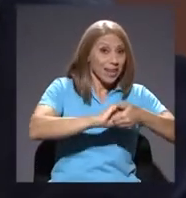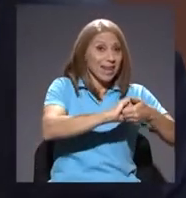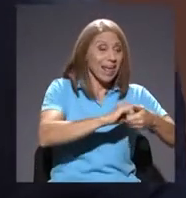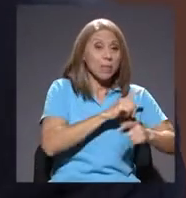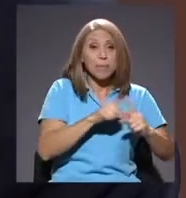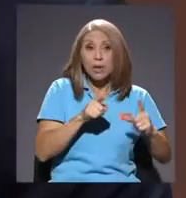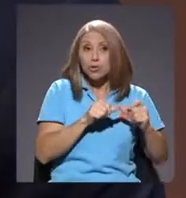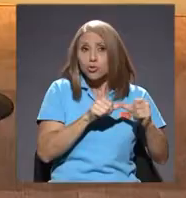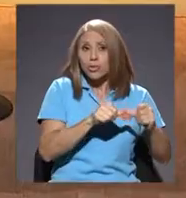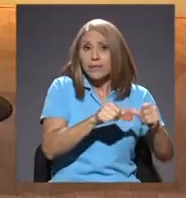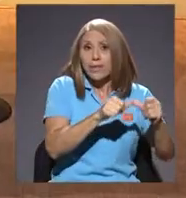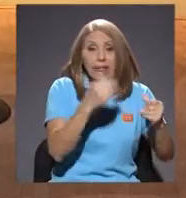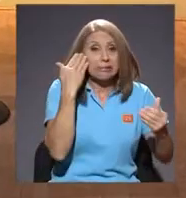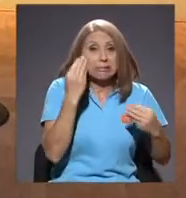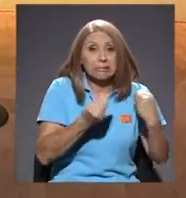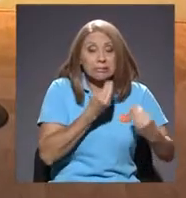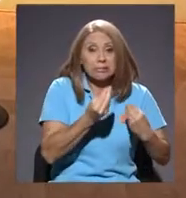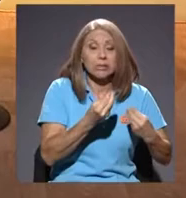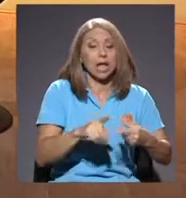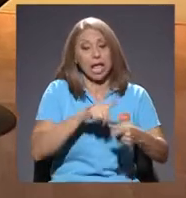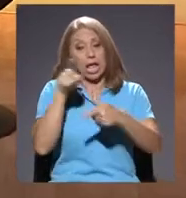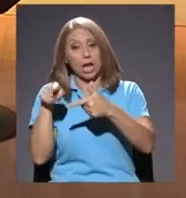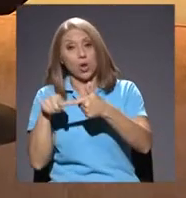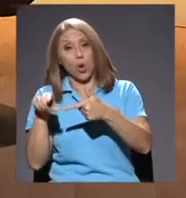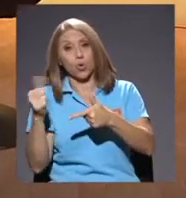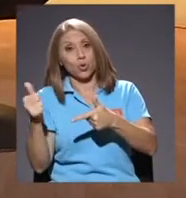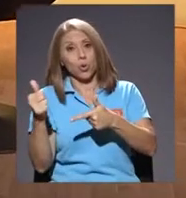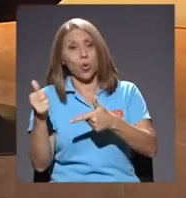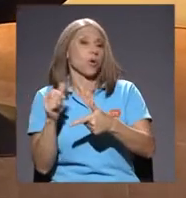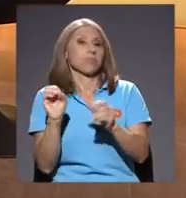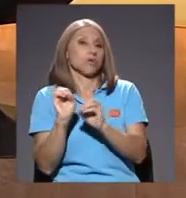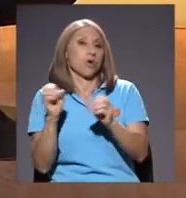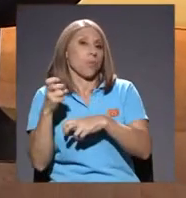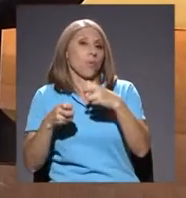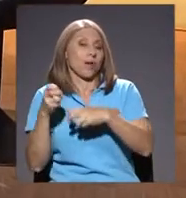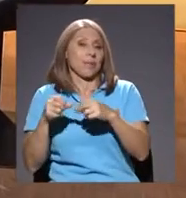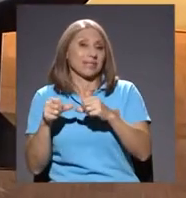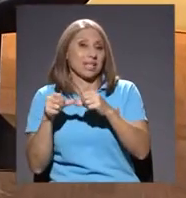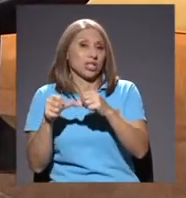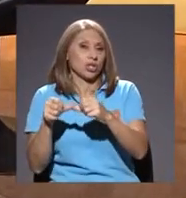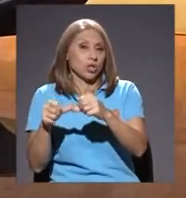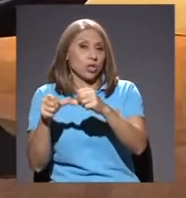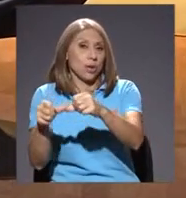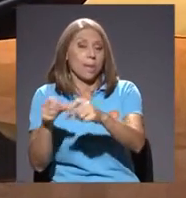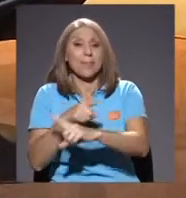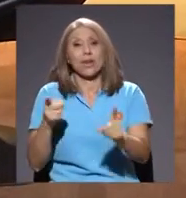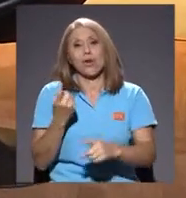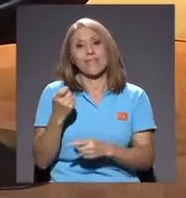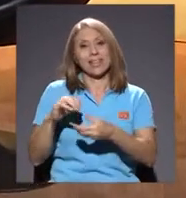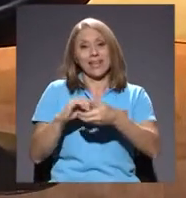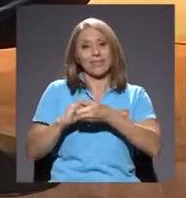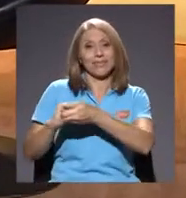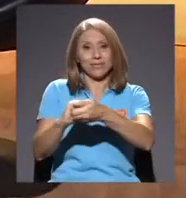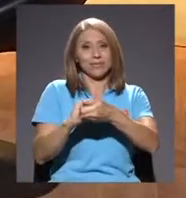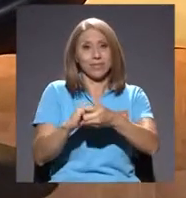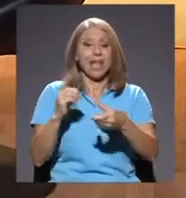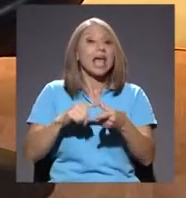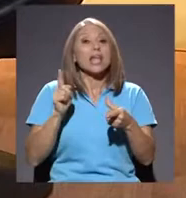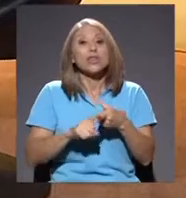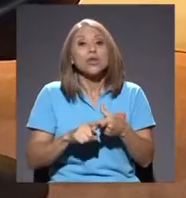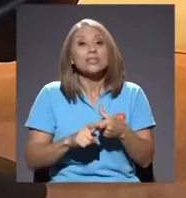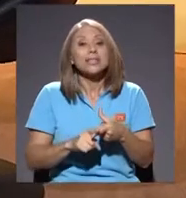no tiene de sostenibilidad pero le falta solidaridad entonces la combinación de las dos cosas es no meter todos los huevos en una misma canasta